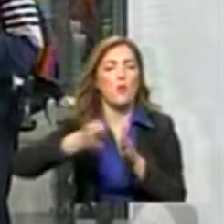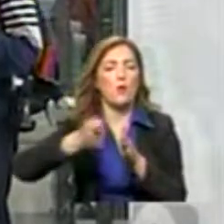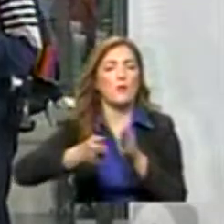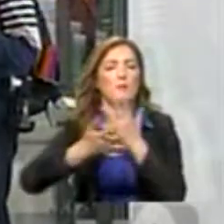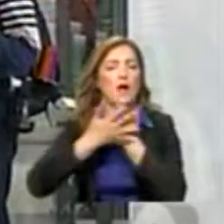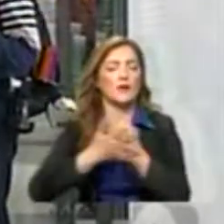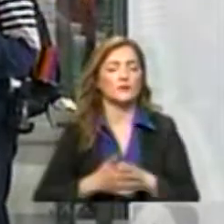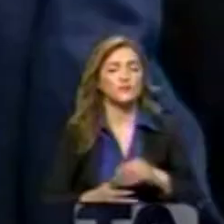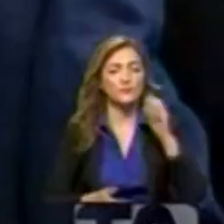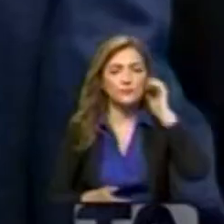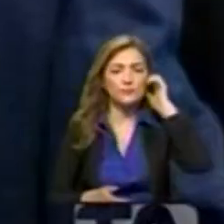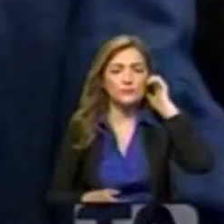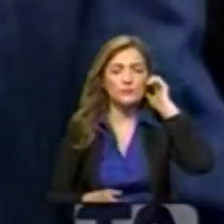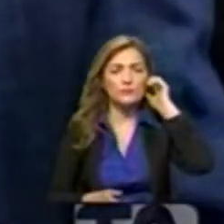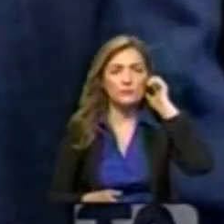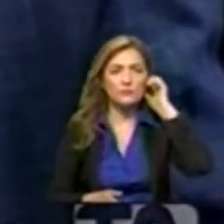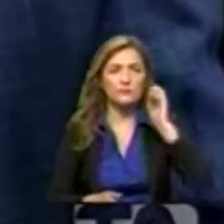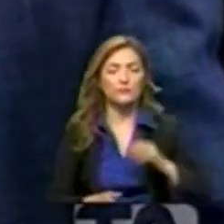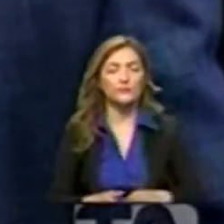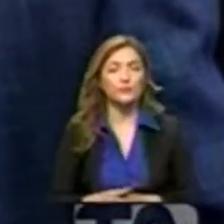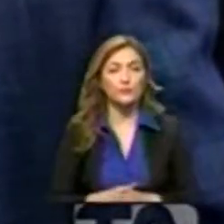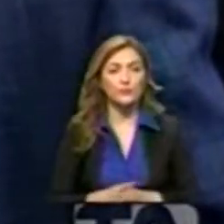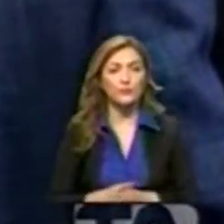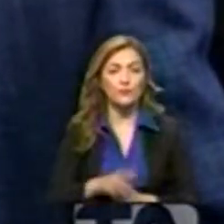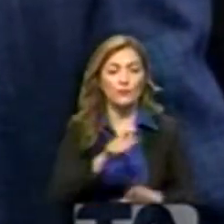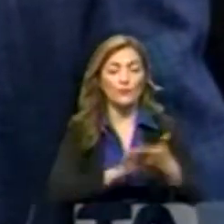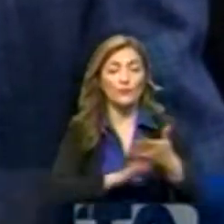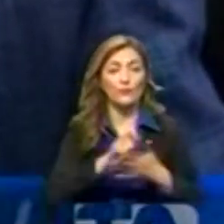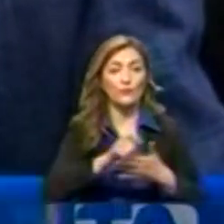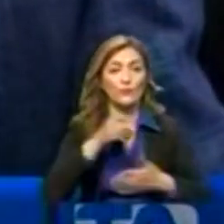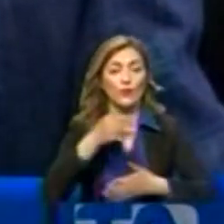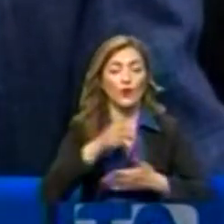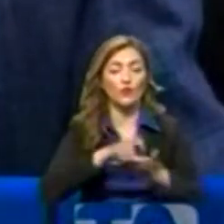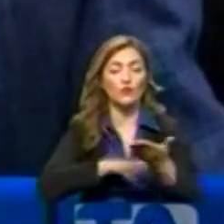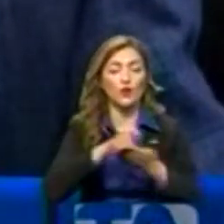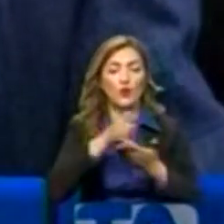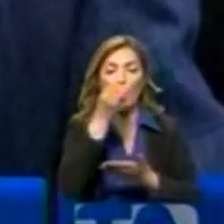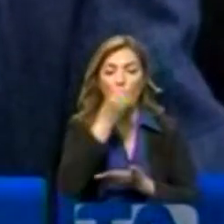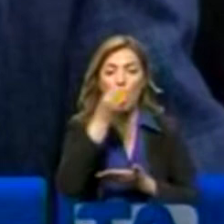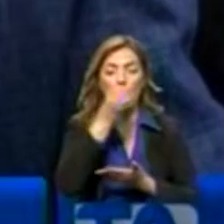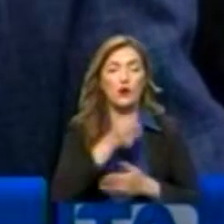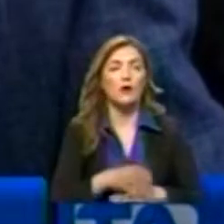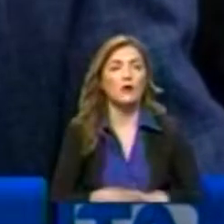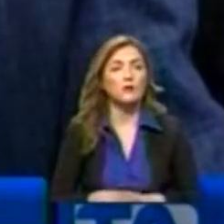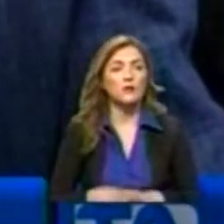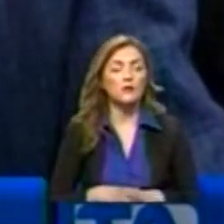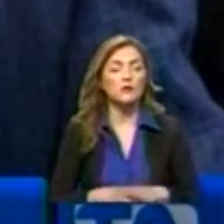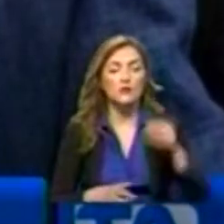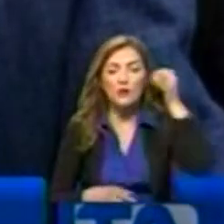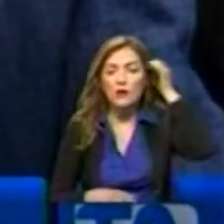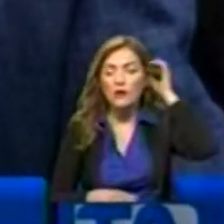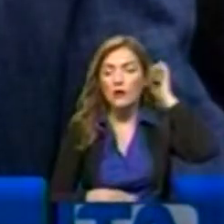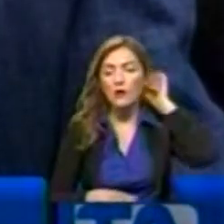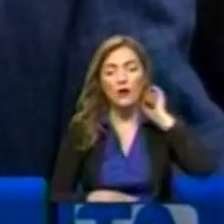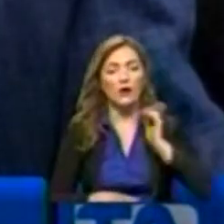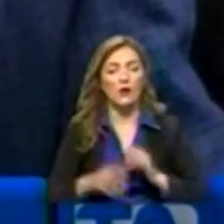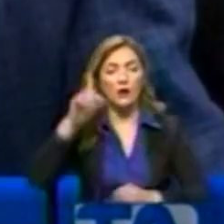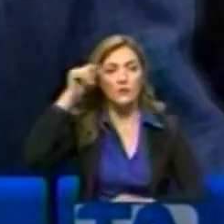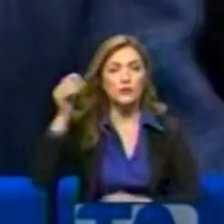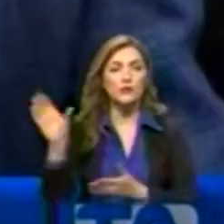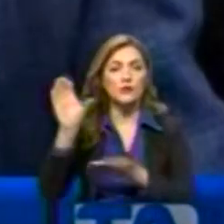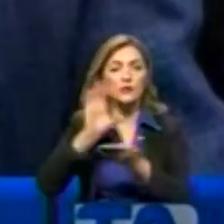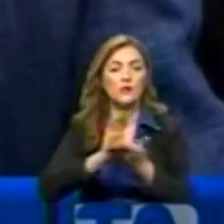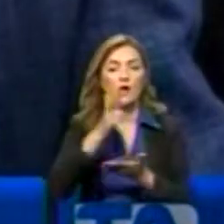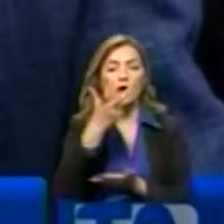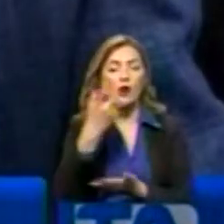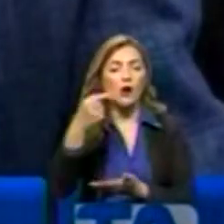garantías penitenciarias. El proceso de la contratación de la alimentación, hemos recibido por parte del Gobierno Nacional 13 millones de dólares.